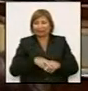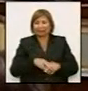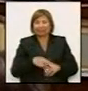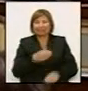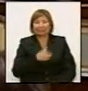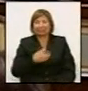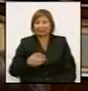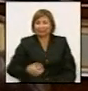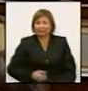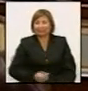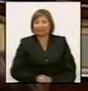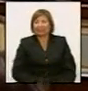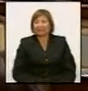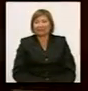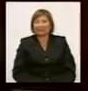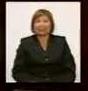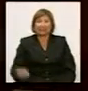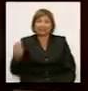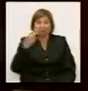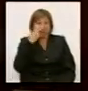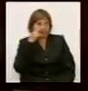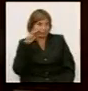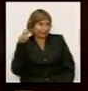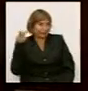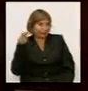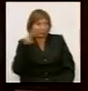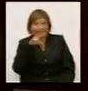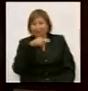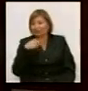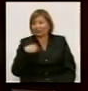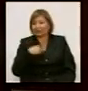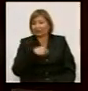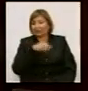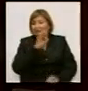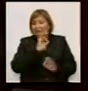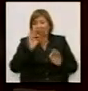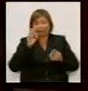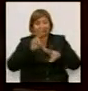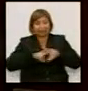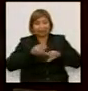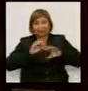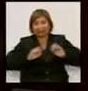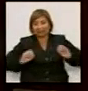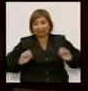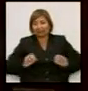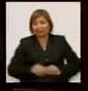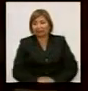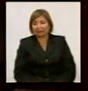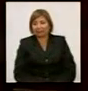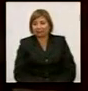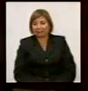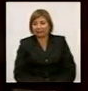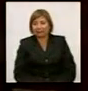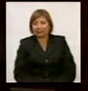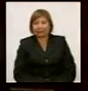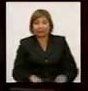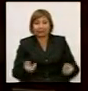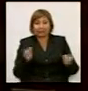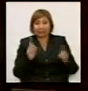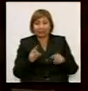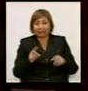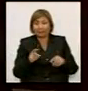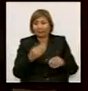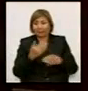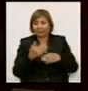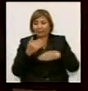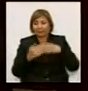presidencia, viéndonos a todos. Nosotros no nos movimos. Y cuando estábamos